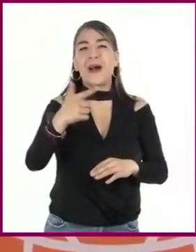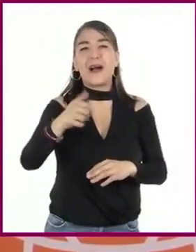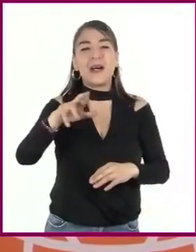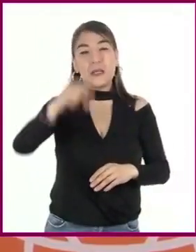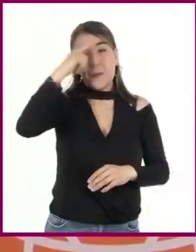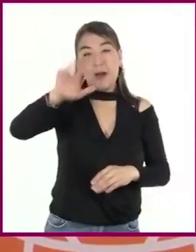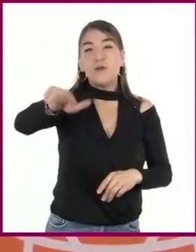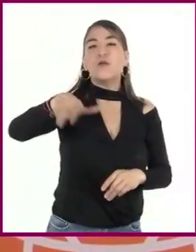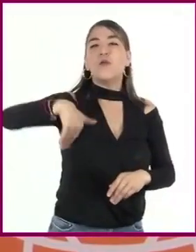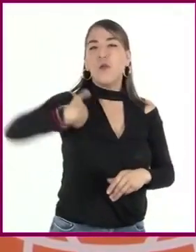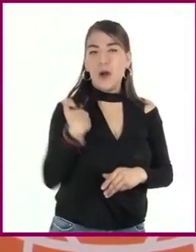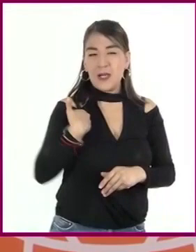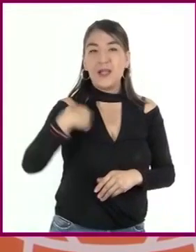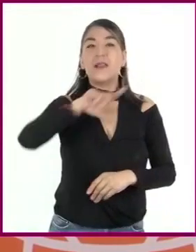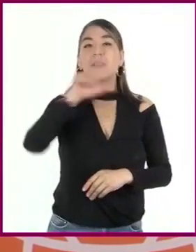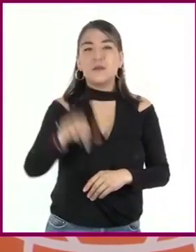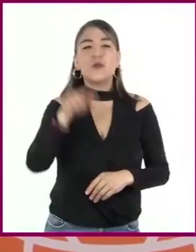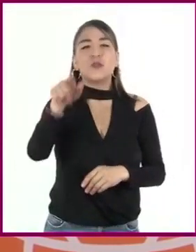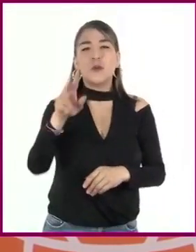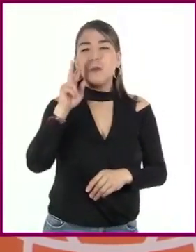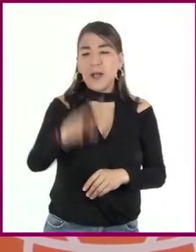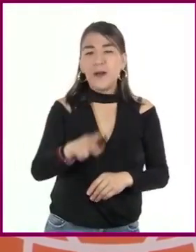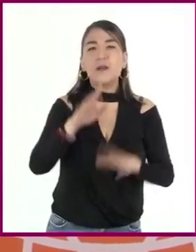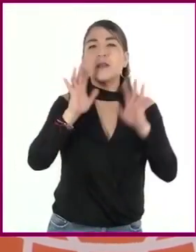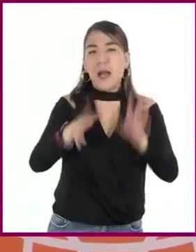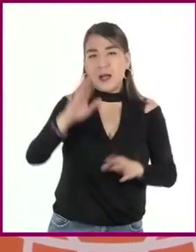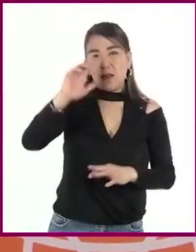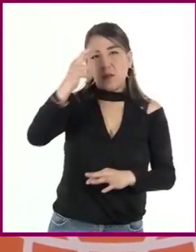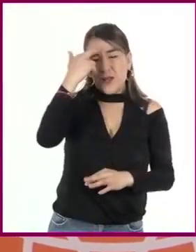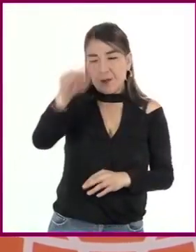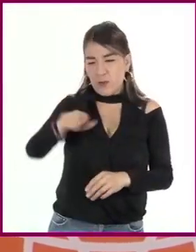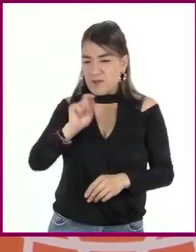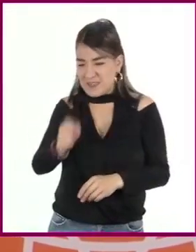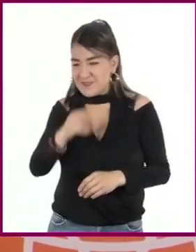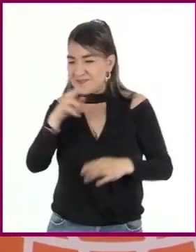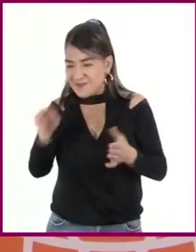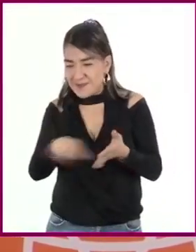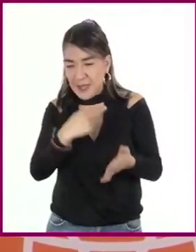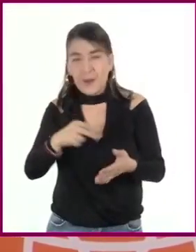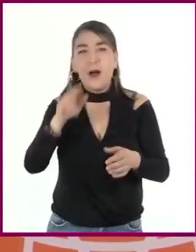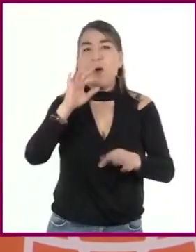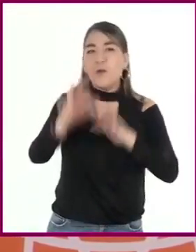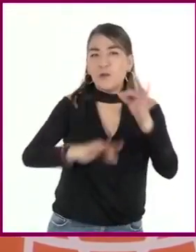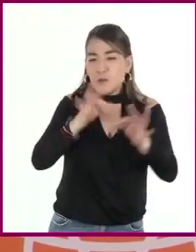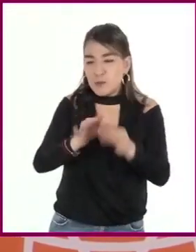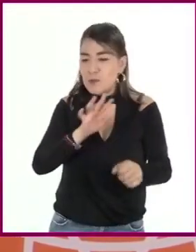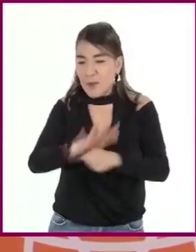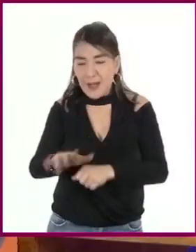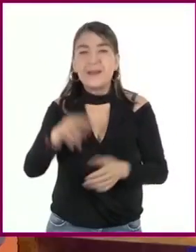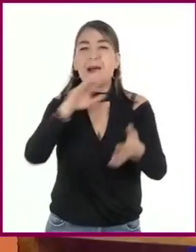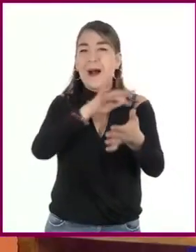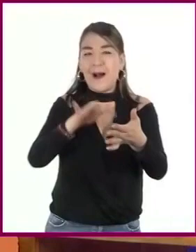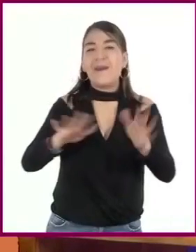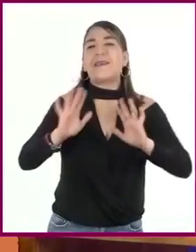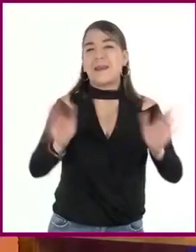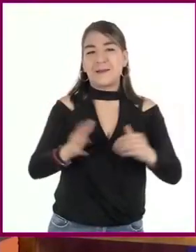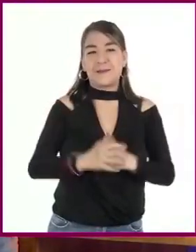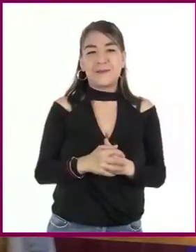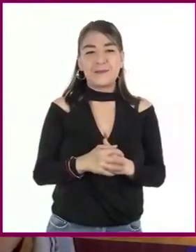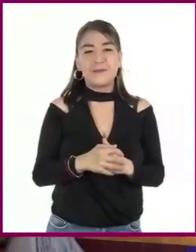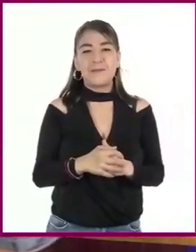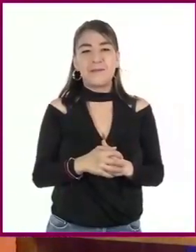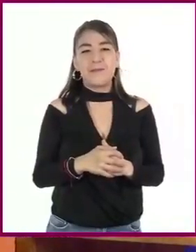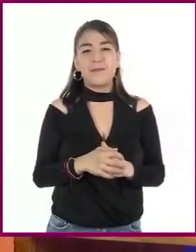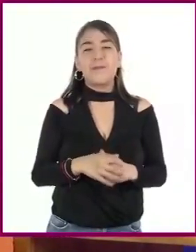para guardarla y tener claro qué firmaron y a qué se comprometieron. ¿Cómo les fue a ustedes?